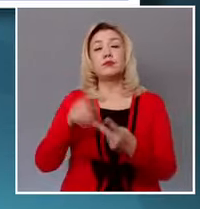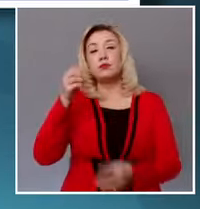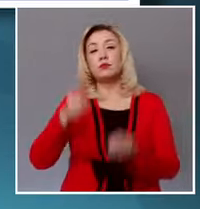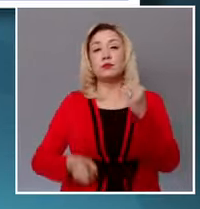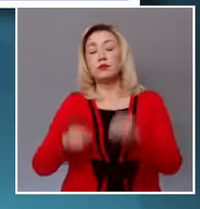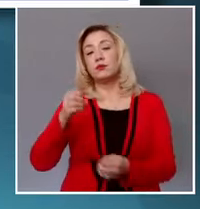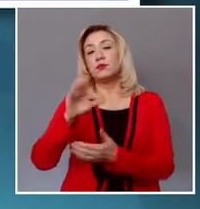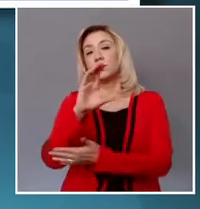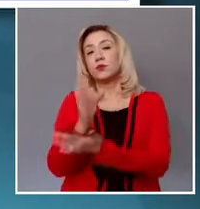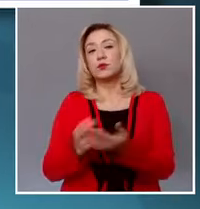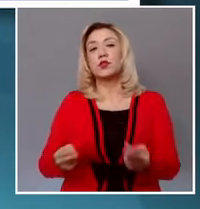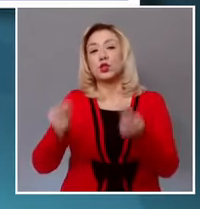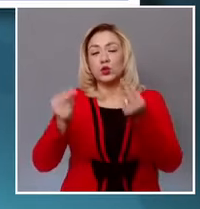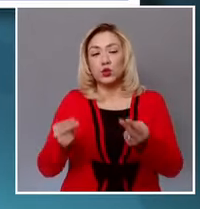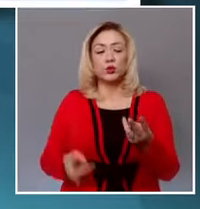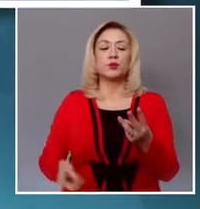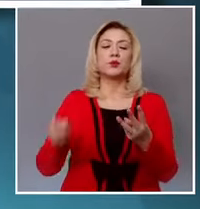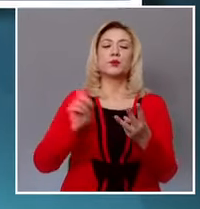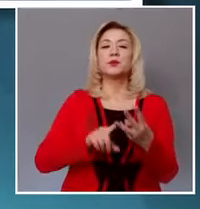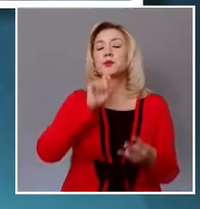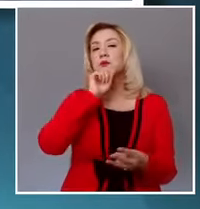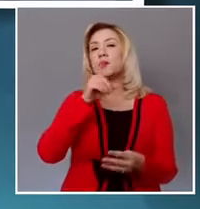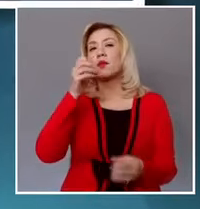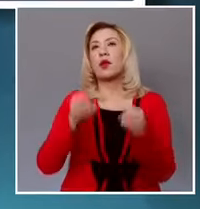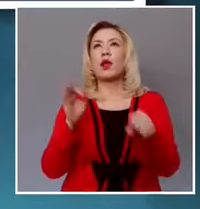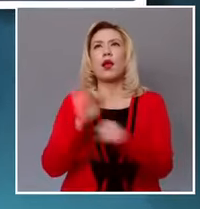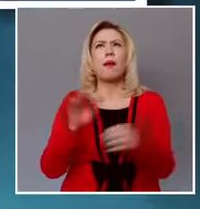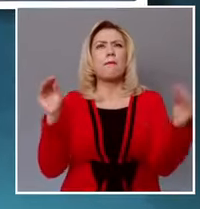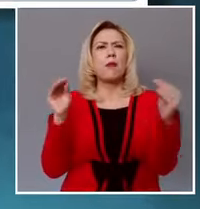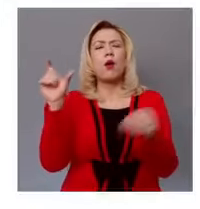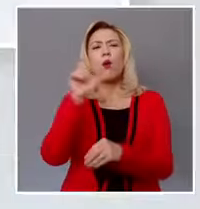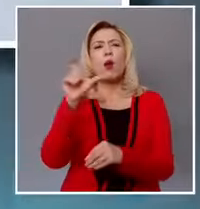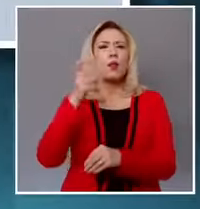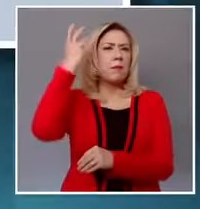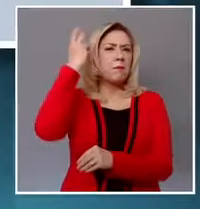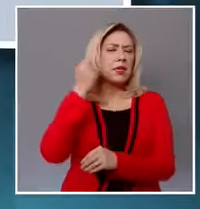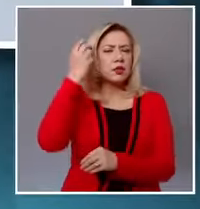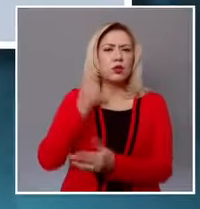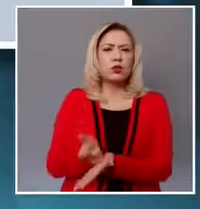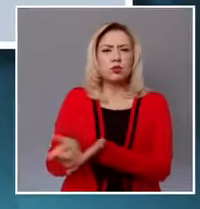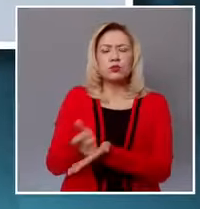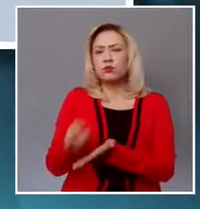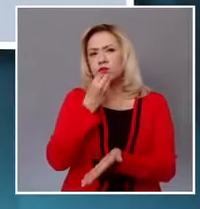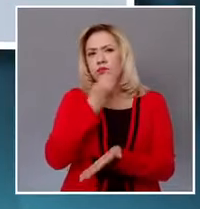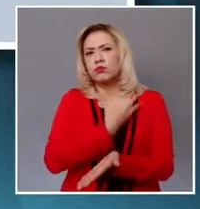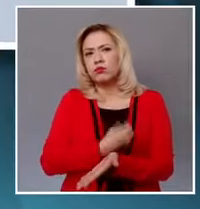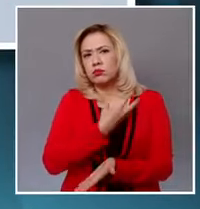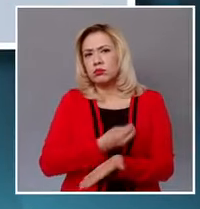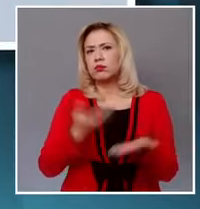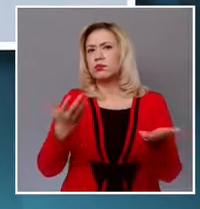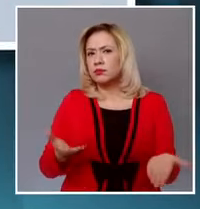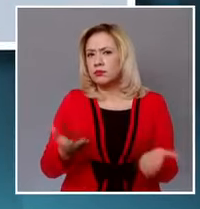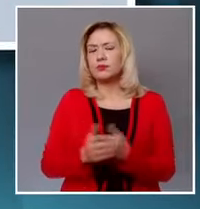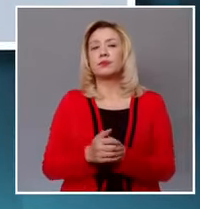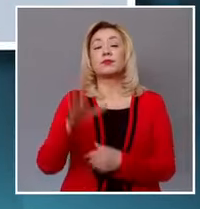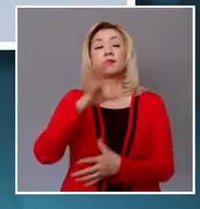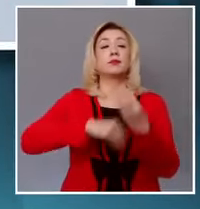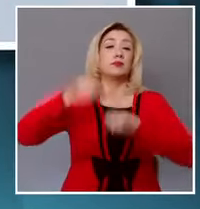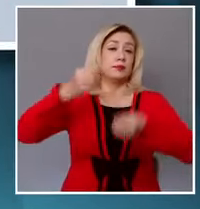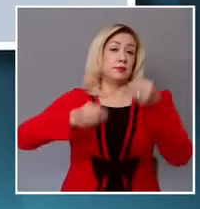amparo, cuando lo que se reclama es el aumento de la pensión alimentaria. En tanto que de tribunales colegiados se